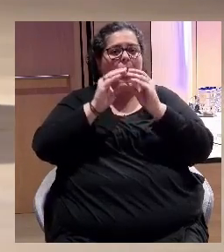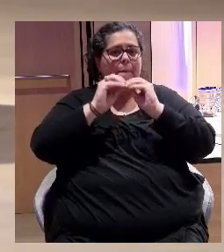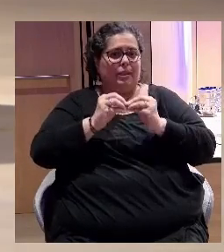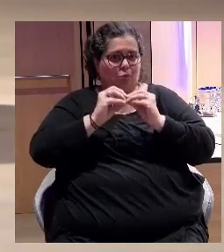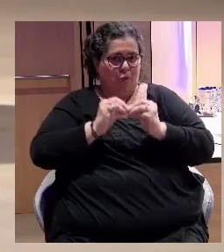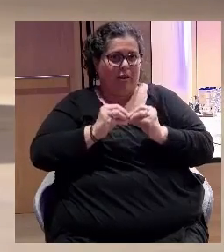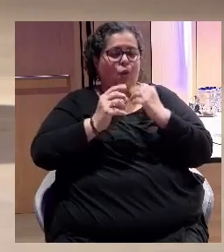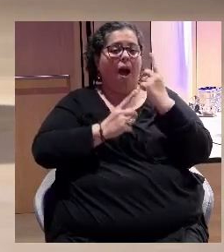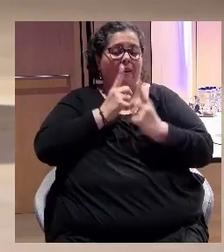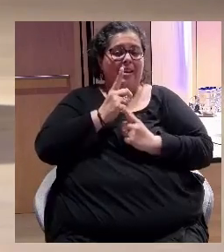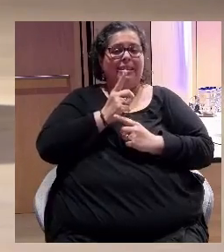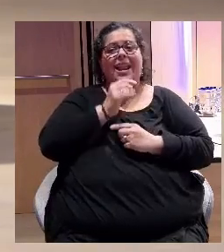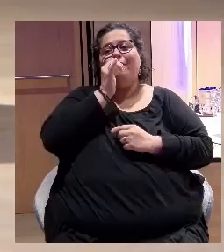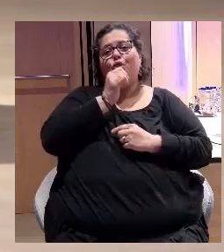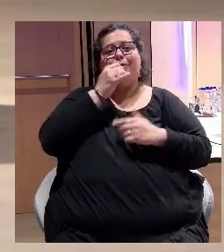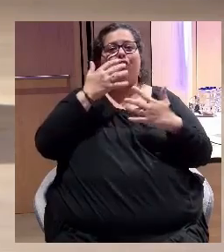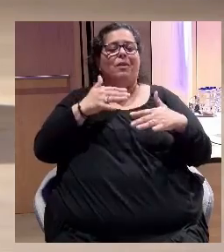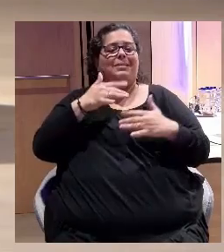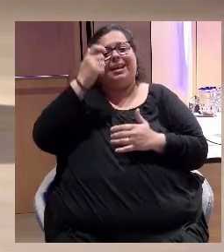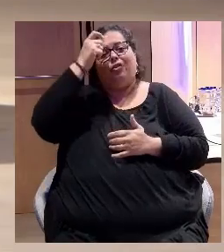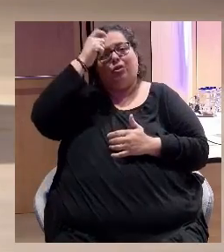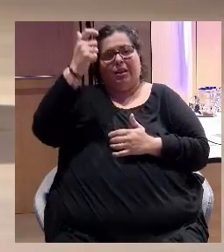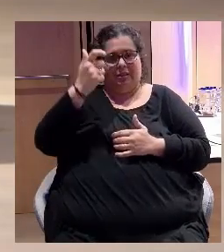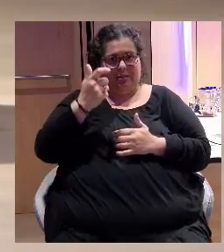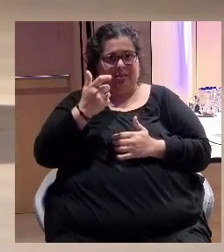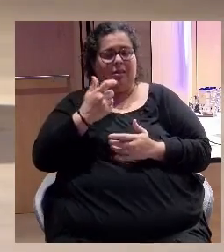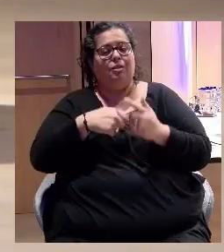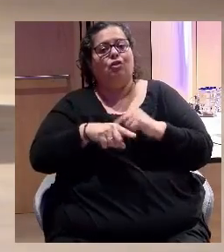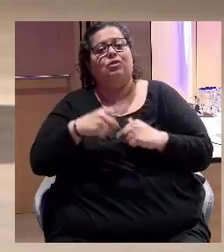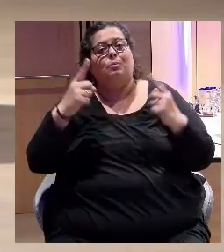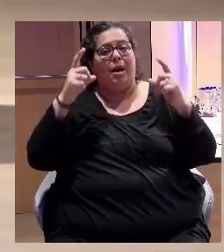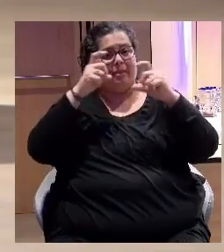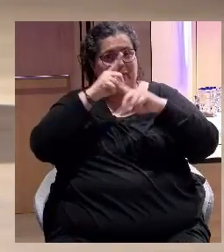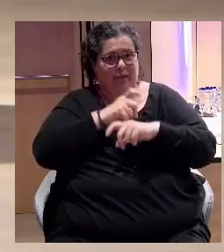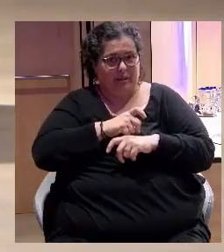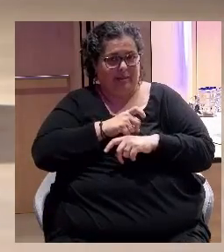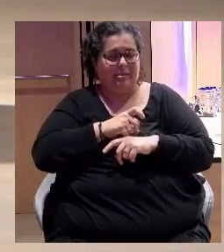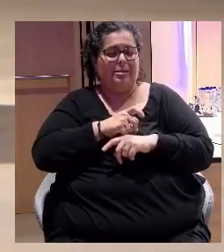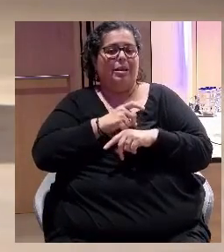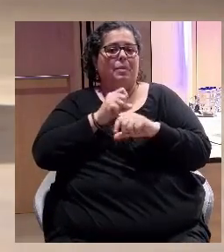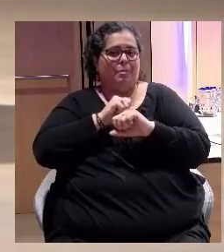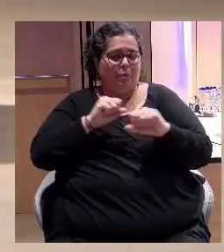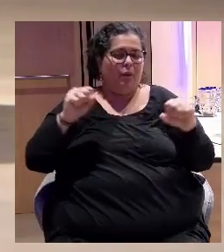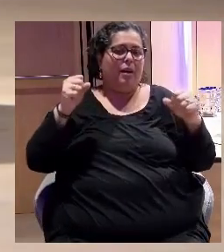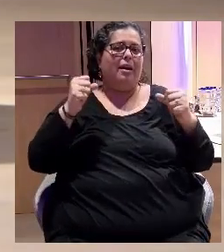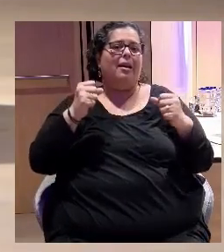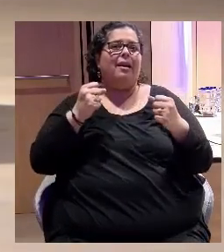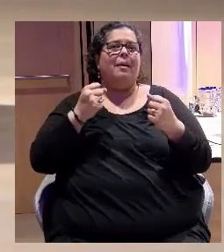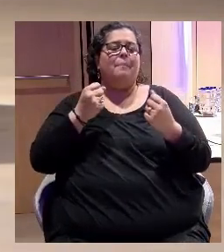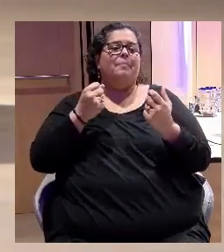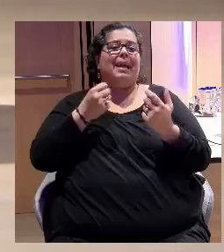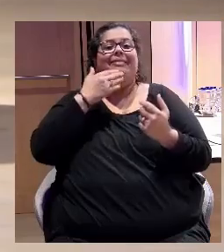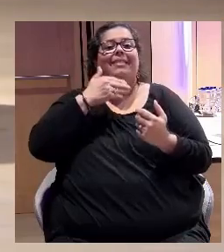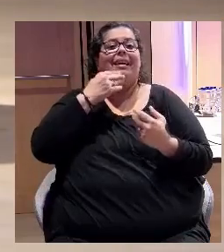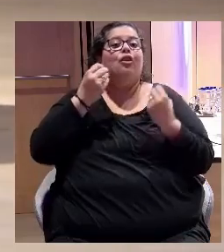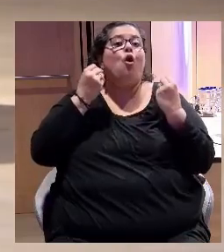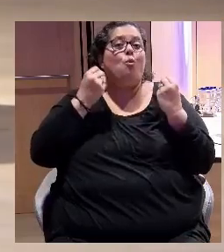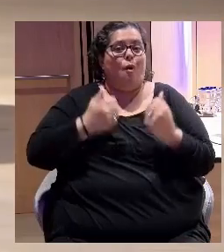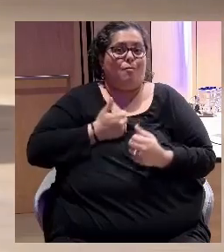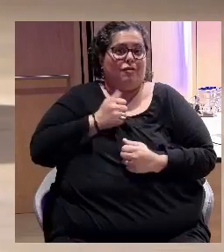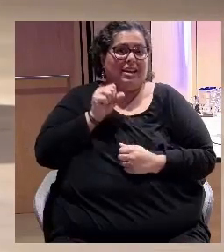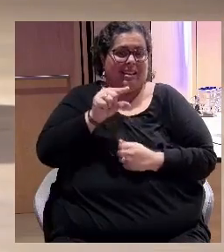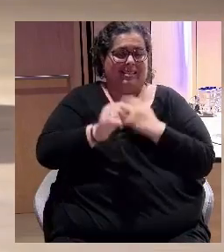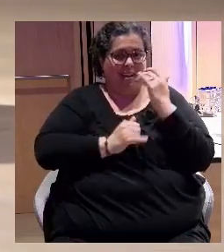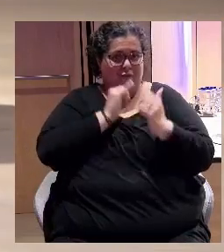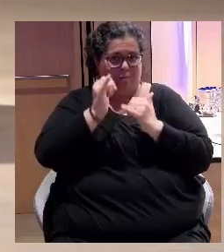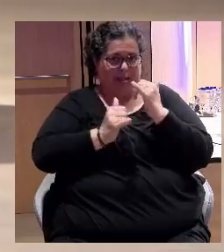veces es muy técnica y difícil de acercarse y de entender para qué usarla, entonces por eso es